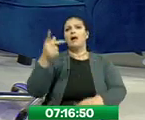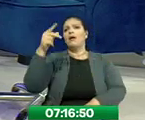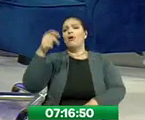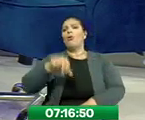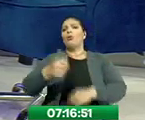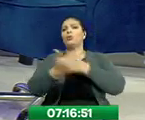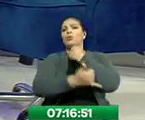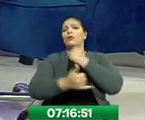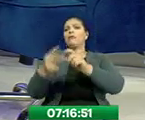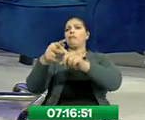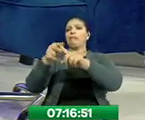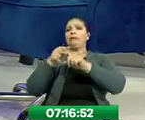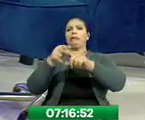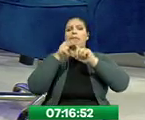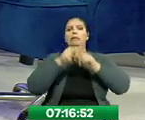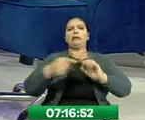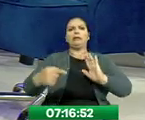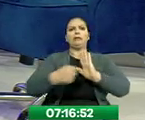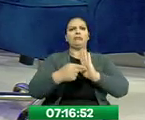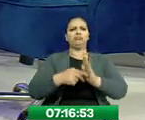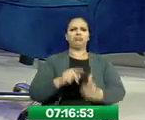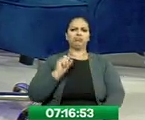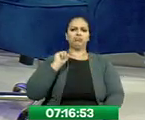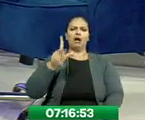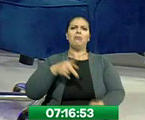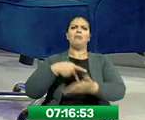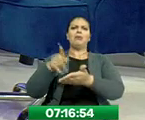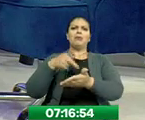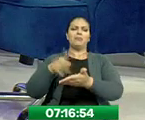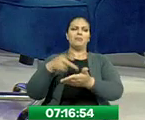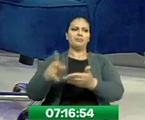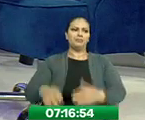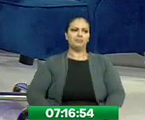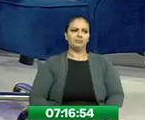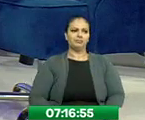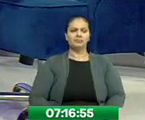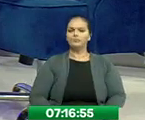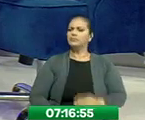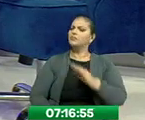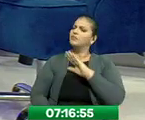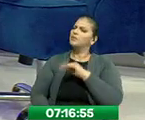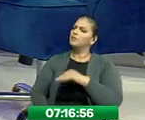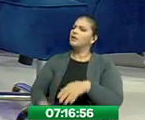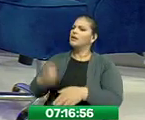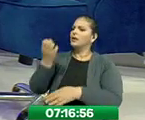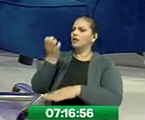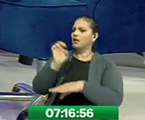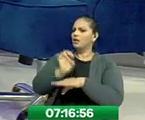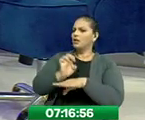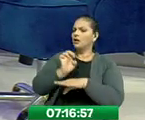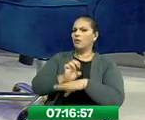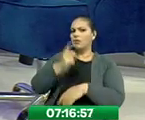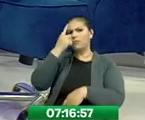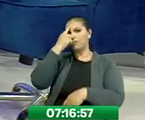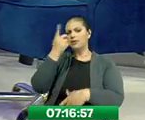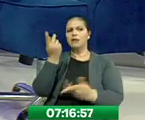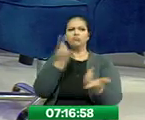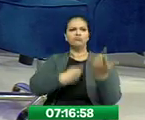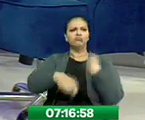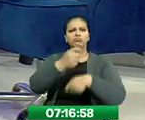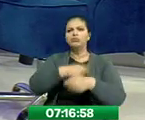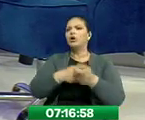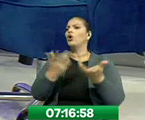la inversión. El detalle, bueno, está entonces en saber, cuando hablamos de inversión, ¿a dónde es que se van a invertir? No, es que le estoy diciendo